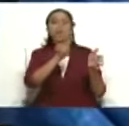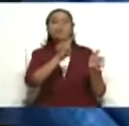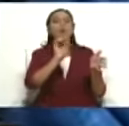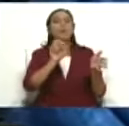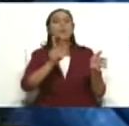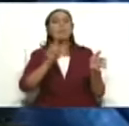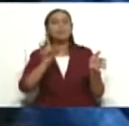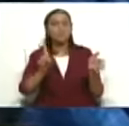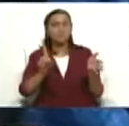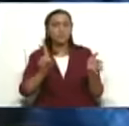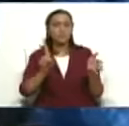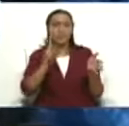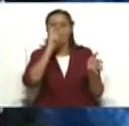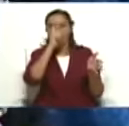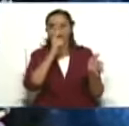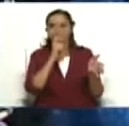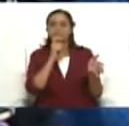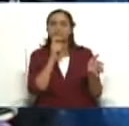produjimos